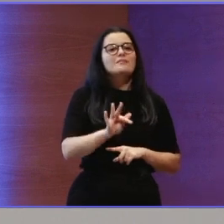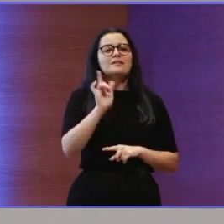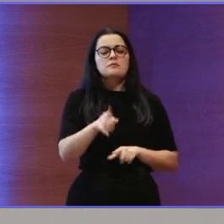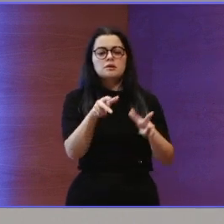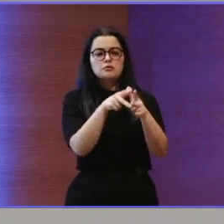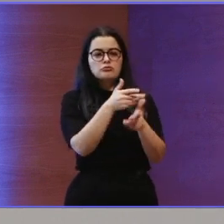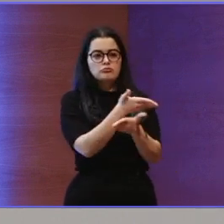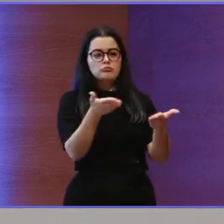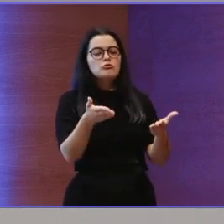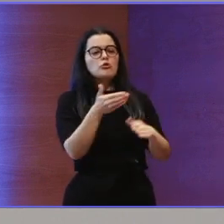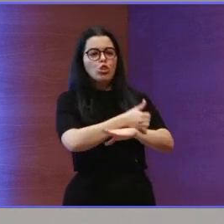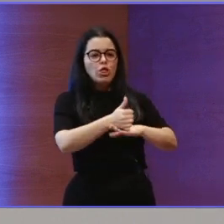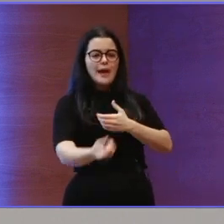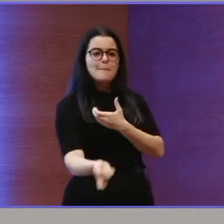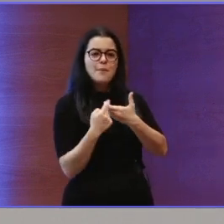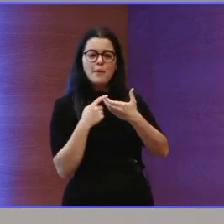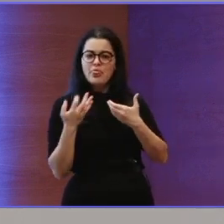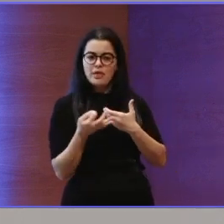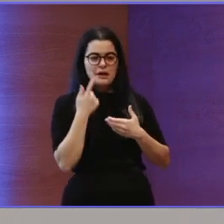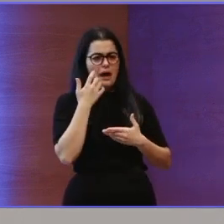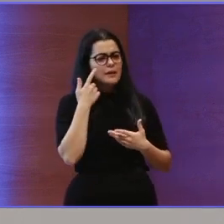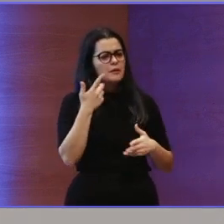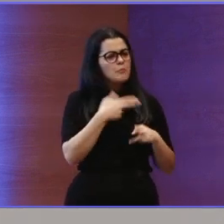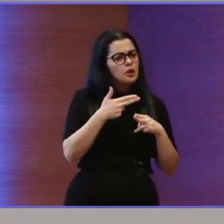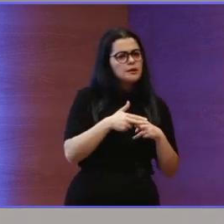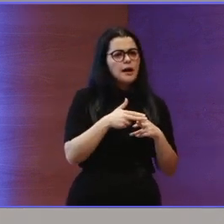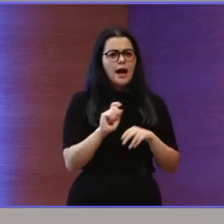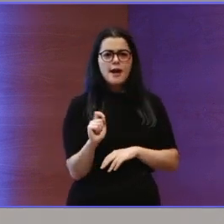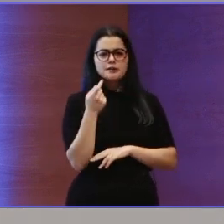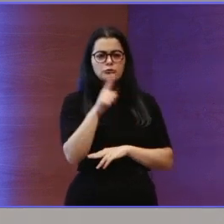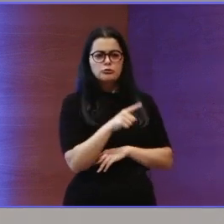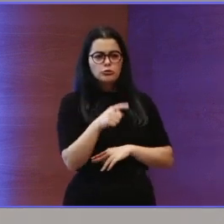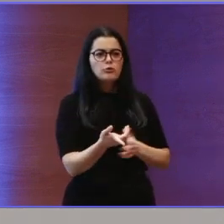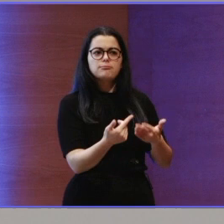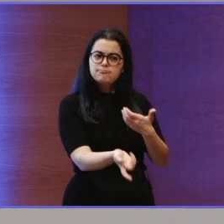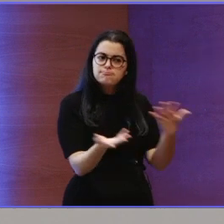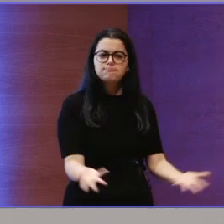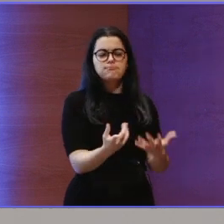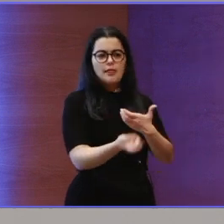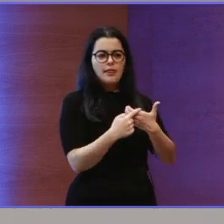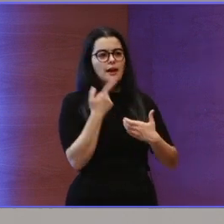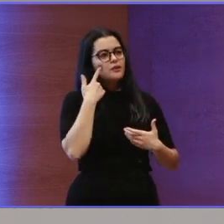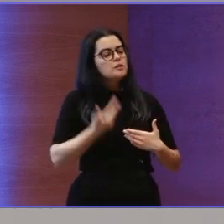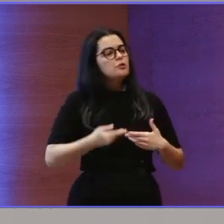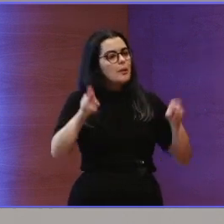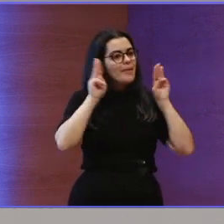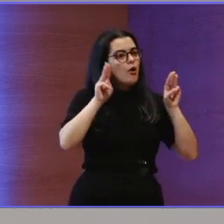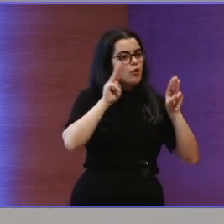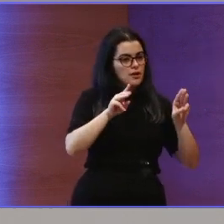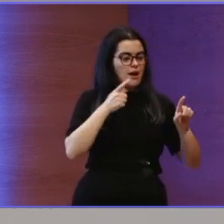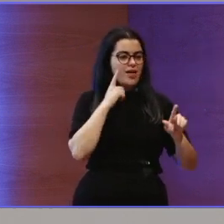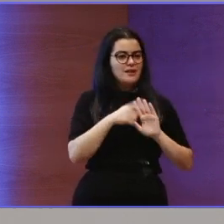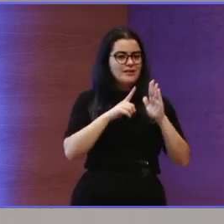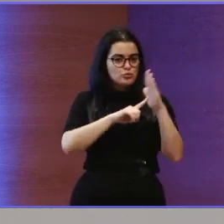ciudadanía tiene que estar implicada en que una política tenga tenga éxito no entonces Cómo podemos hacer pedagogía de la exclusión